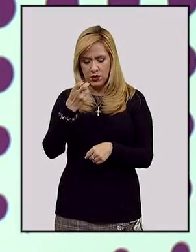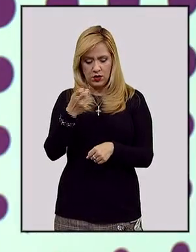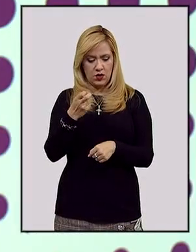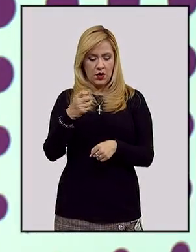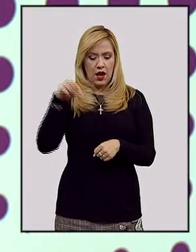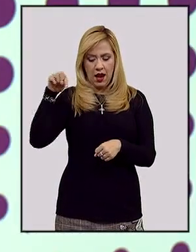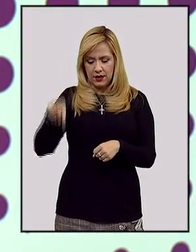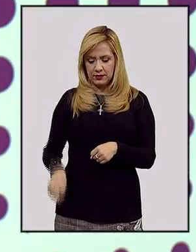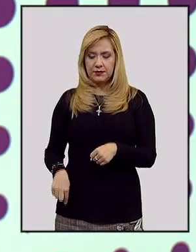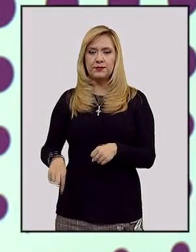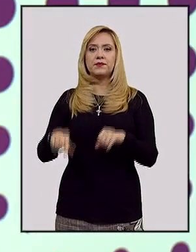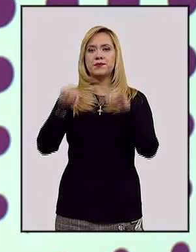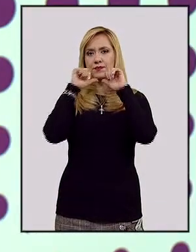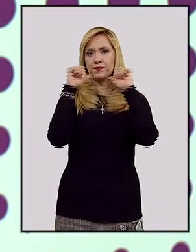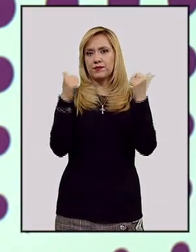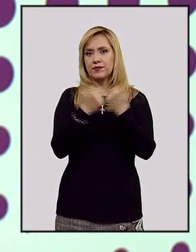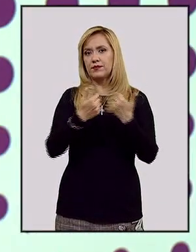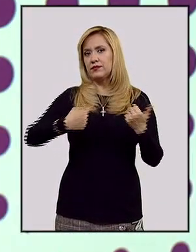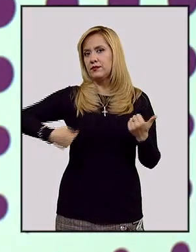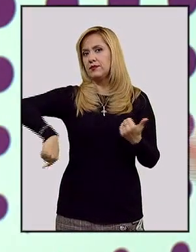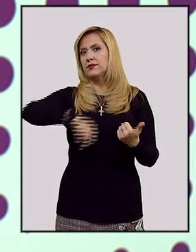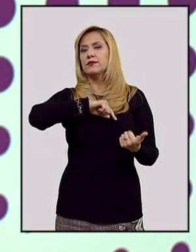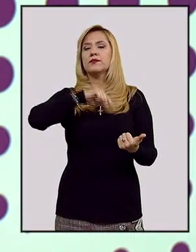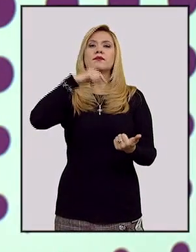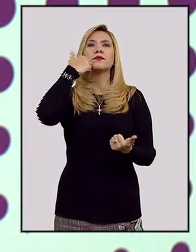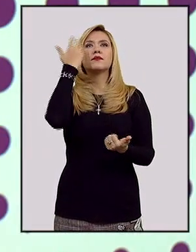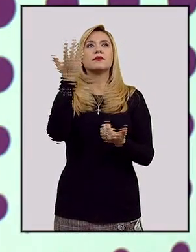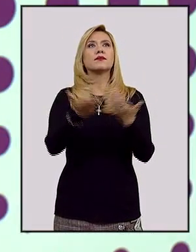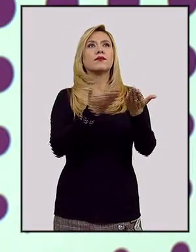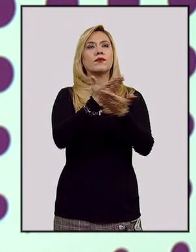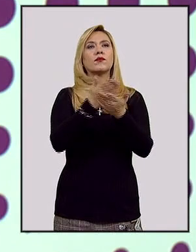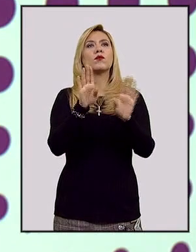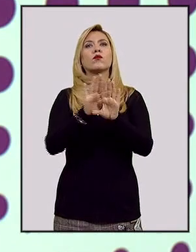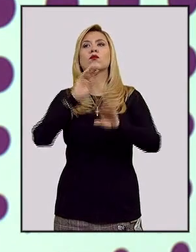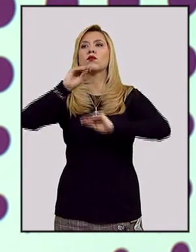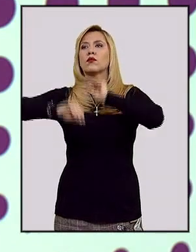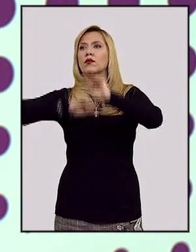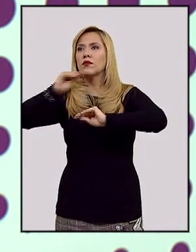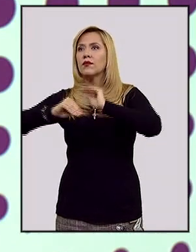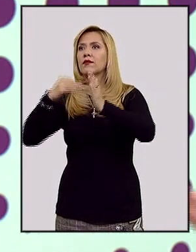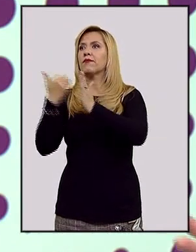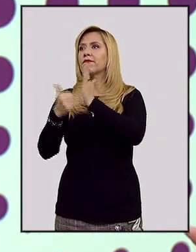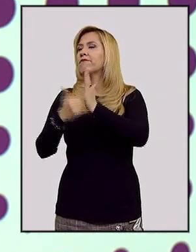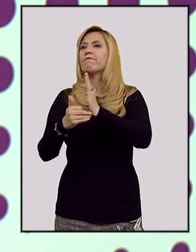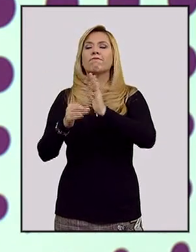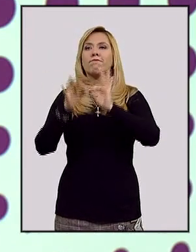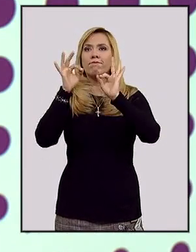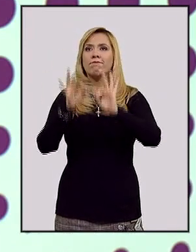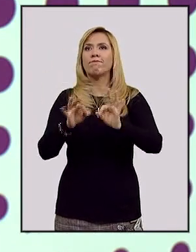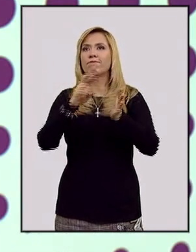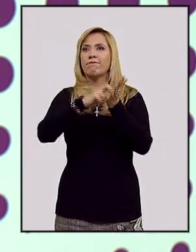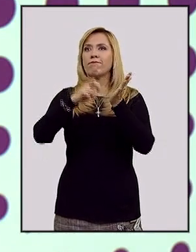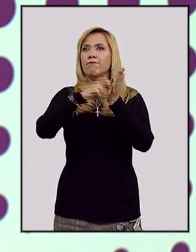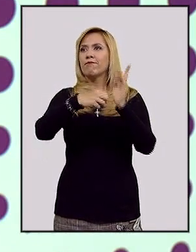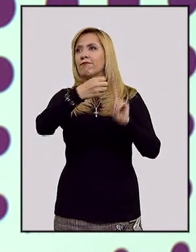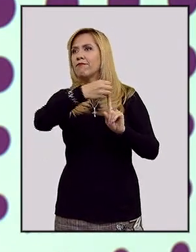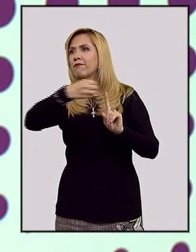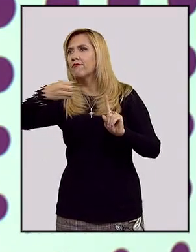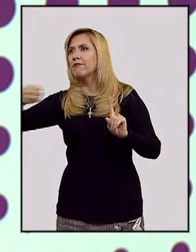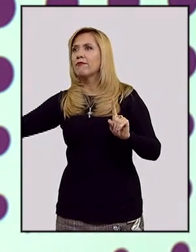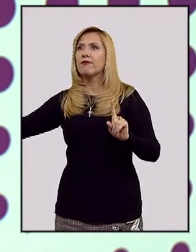desde Gire, nuestra apuesta es para este tema de la infraestructura y en términos mucho más estructurales, que a lo